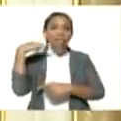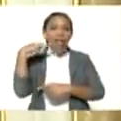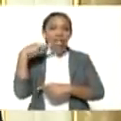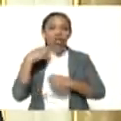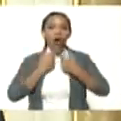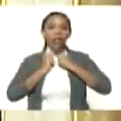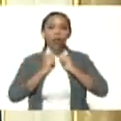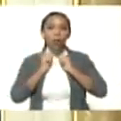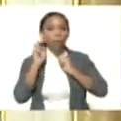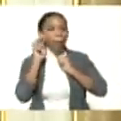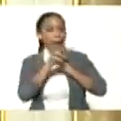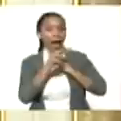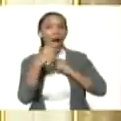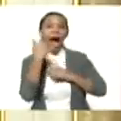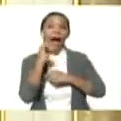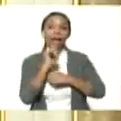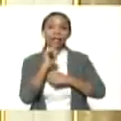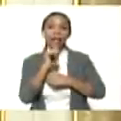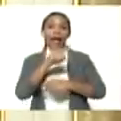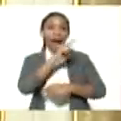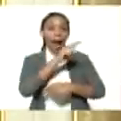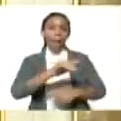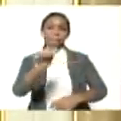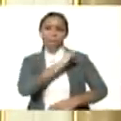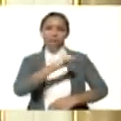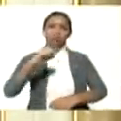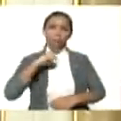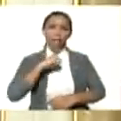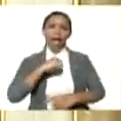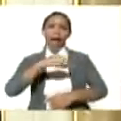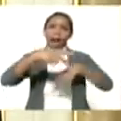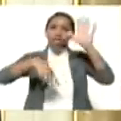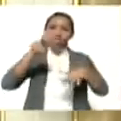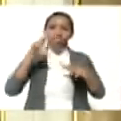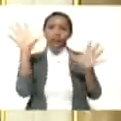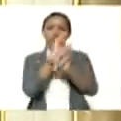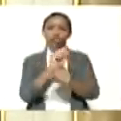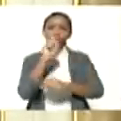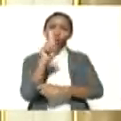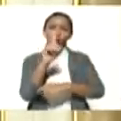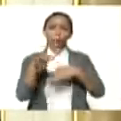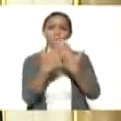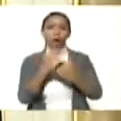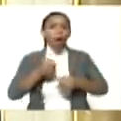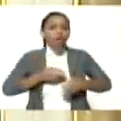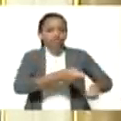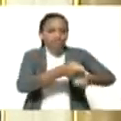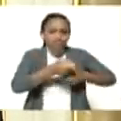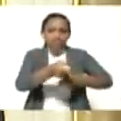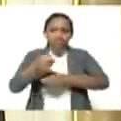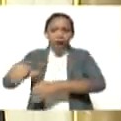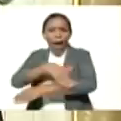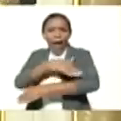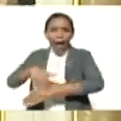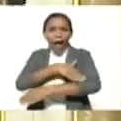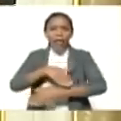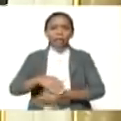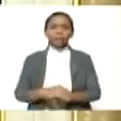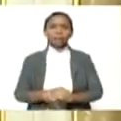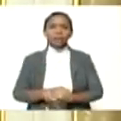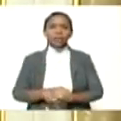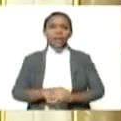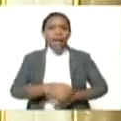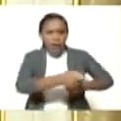se bajaba y estaba el negro Aristóbulo, él personalmente, a las 12 de la noche, a la 1 de la mañana, limpiando las calles,